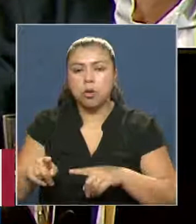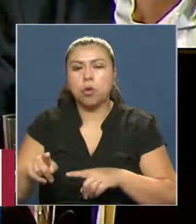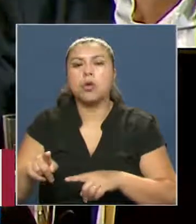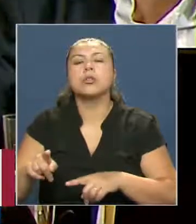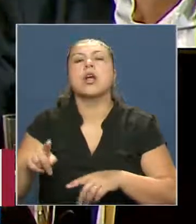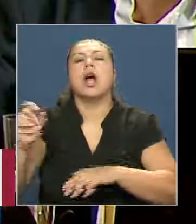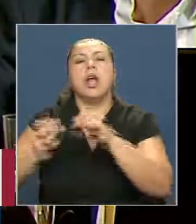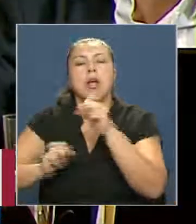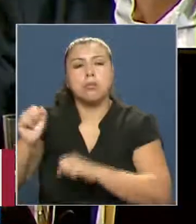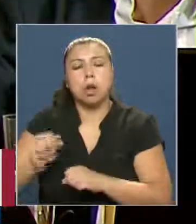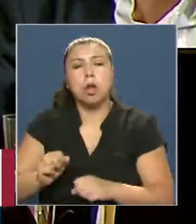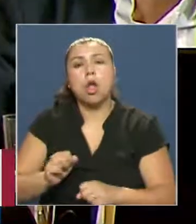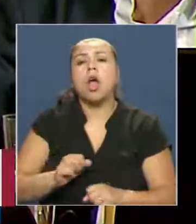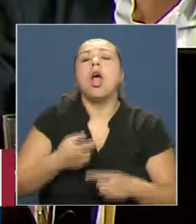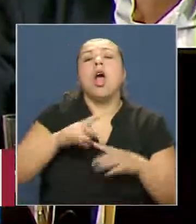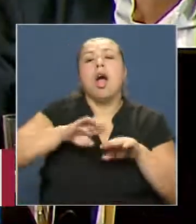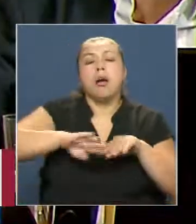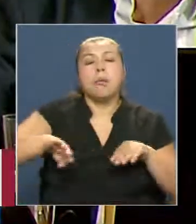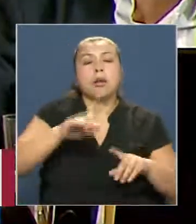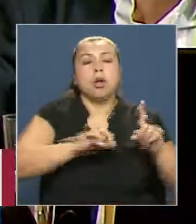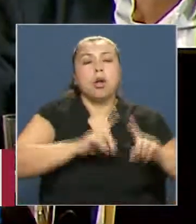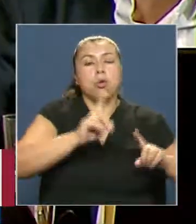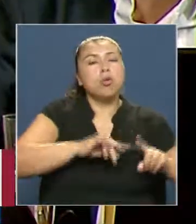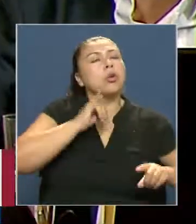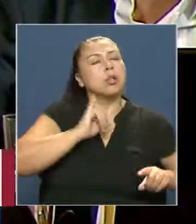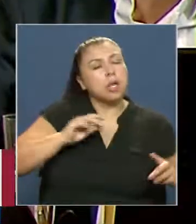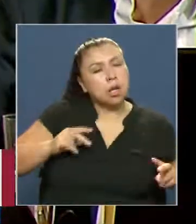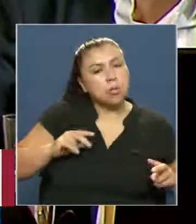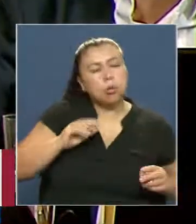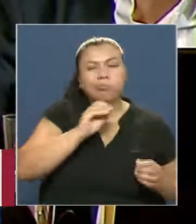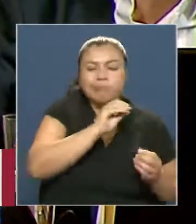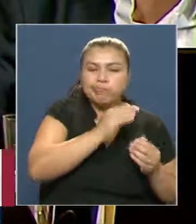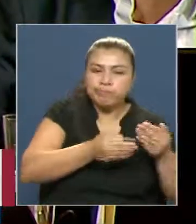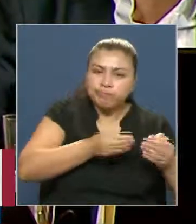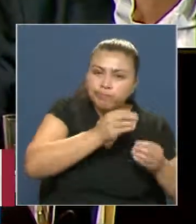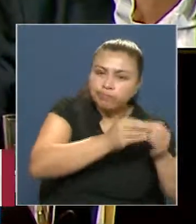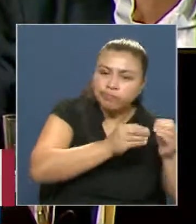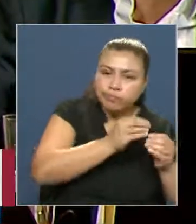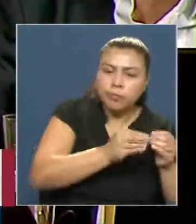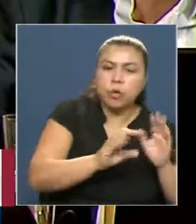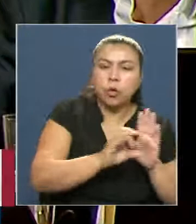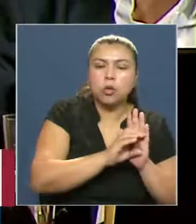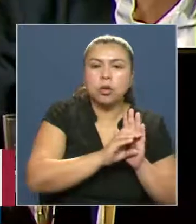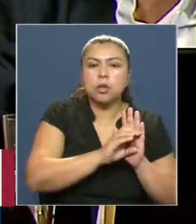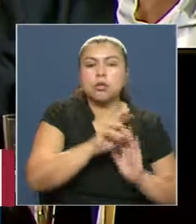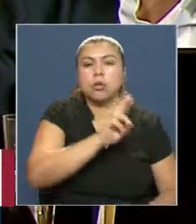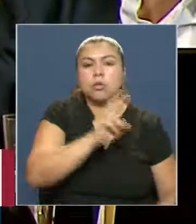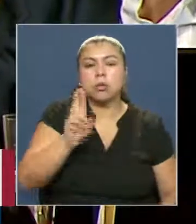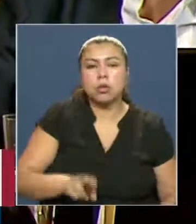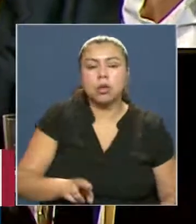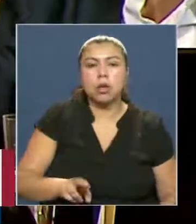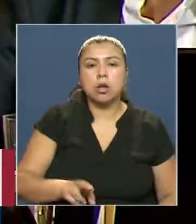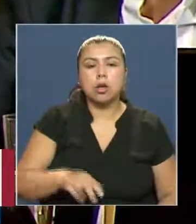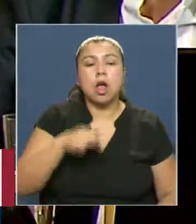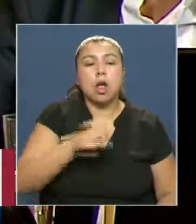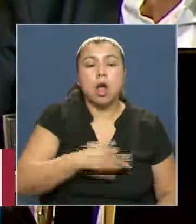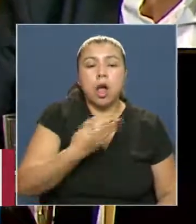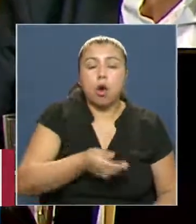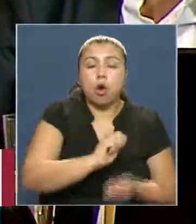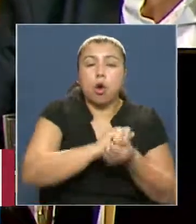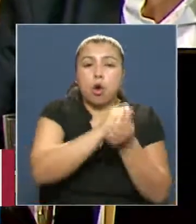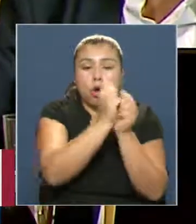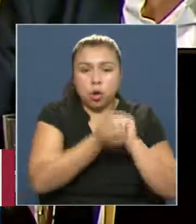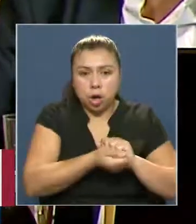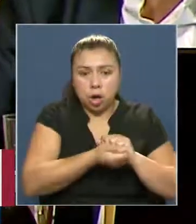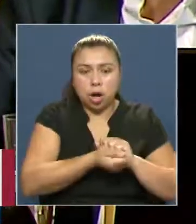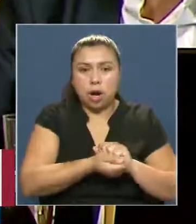que sí defendemos lo que hemos construido durante 30 años con la Constitución Política de la República actual que nos rige, con sus modificaciones, con